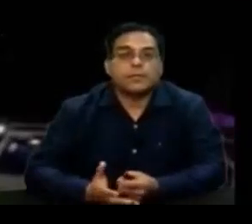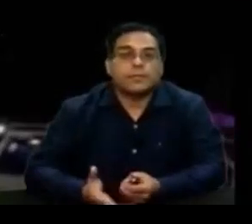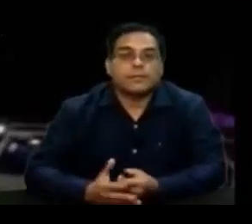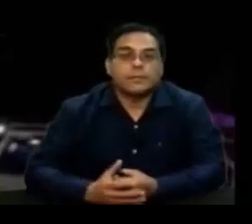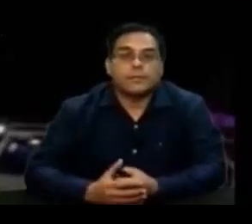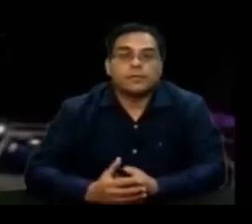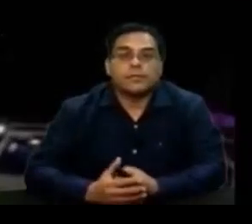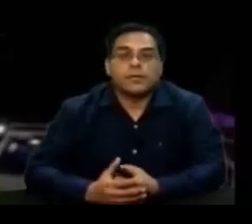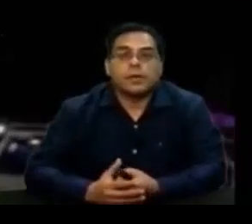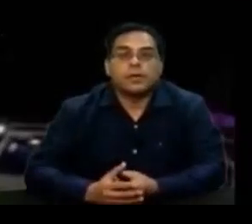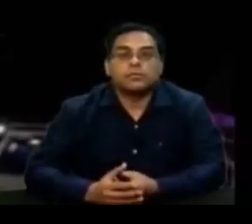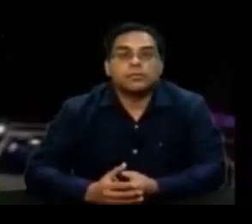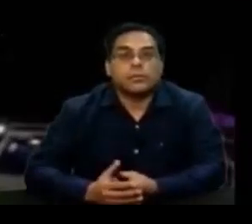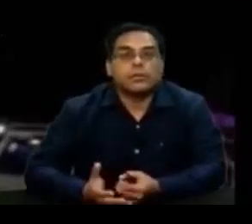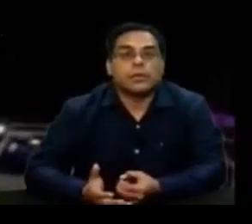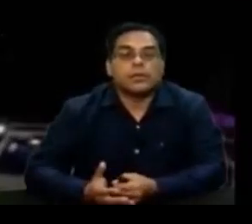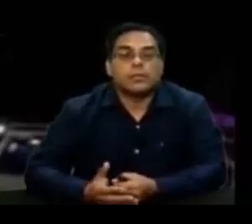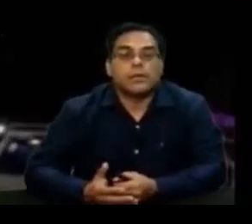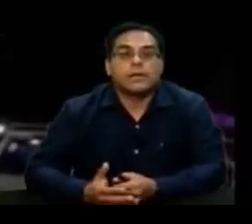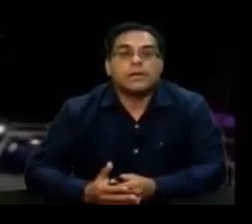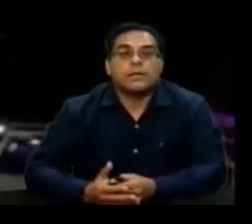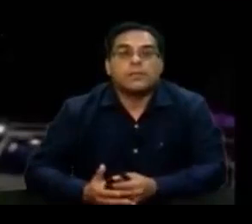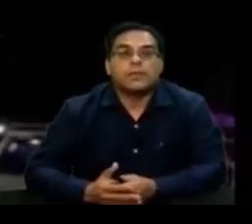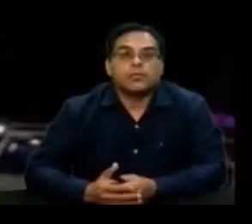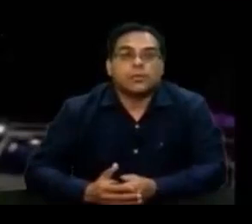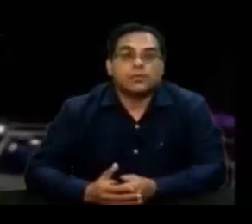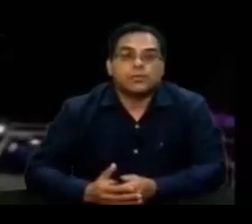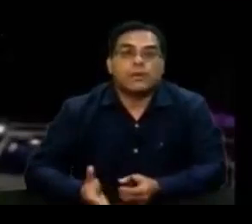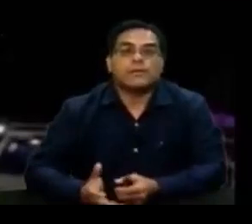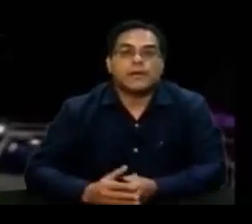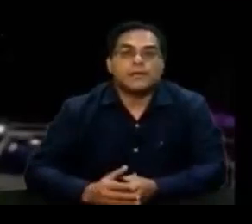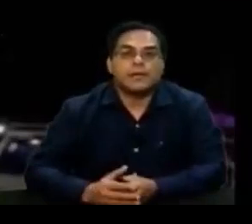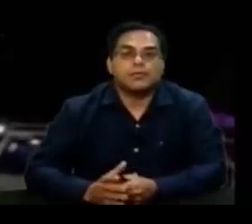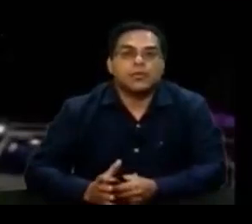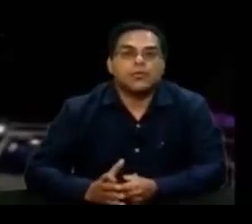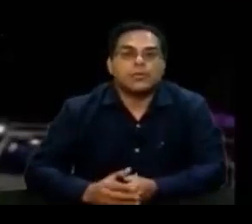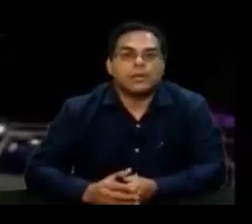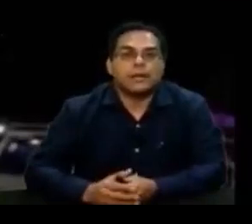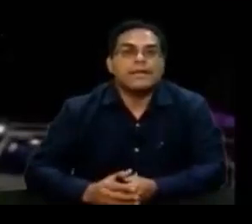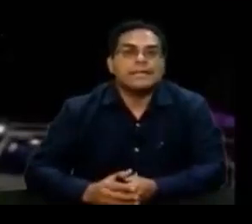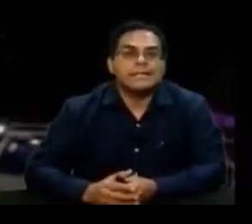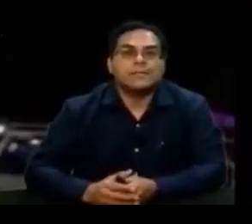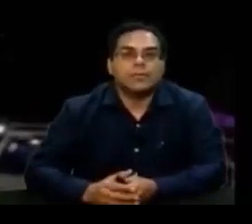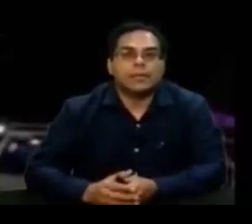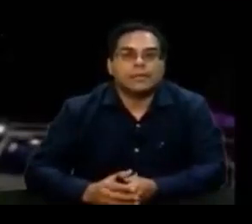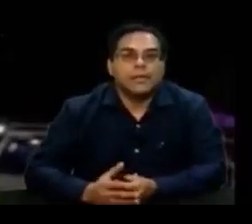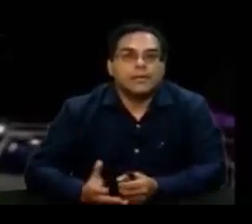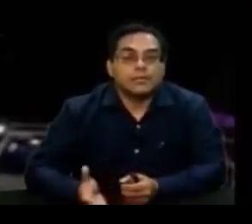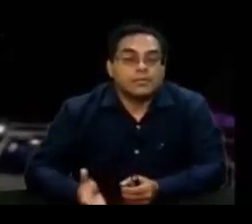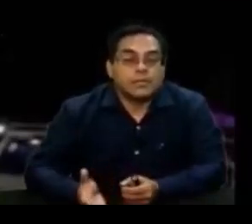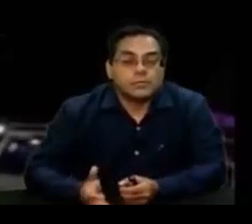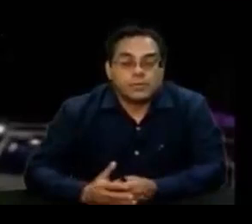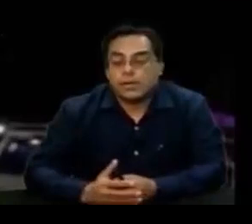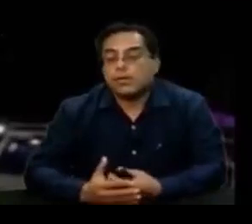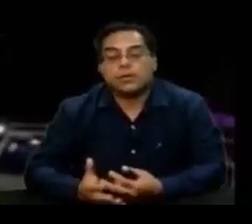este paciente nos llegó a la consulta porque no podía mover su ojo. Nos ve hacia arriba y su ojo se quedaba sin moverse. Pero si